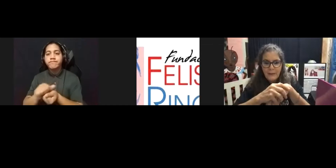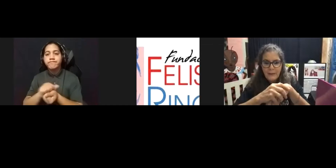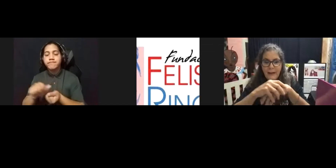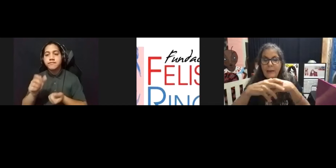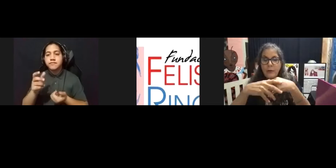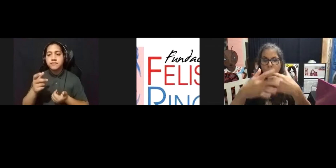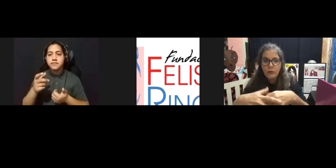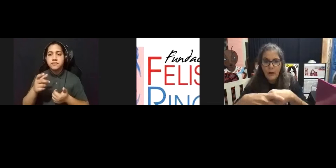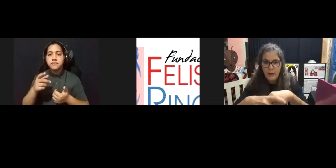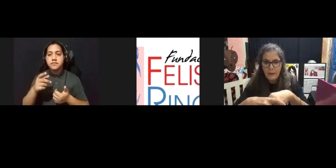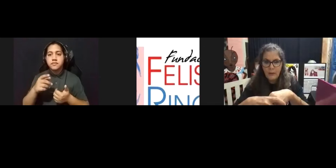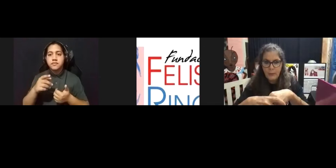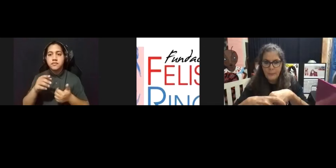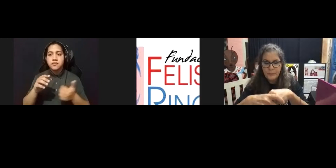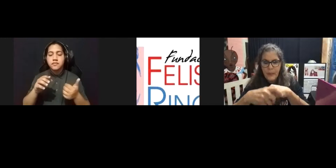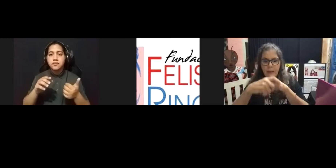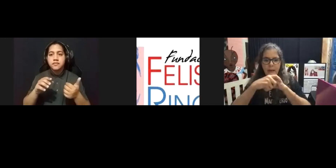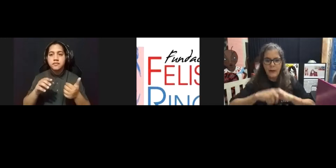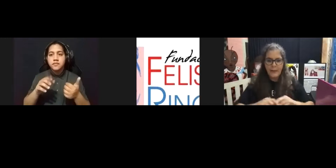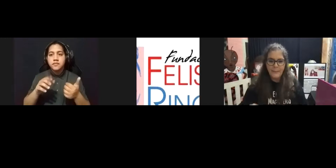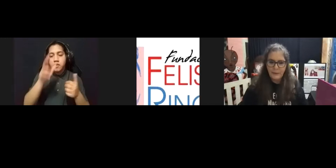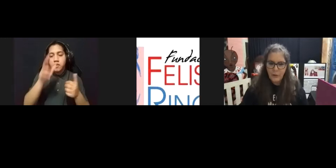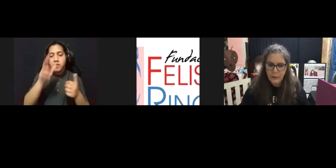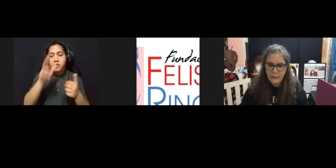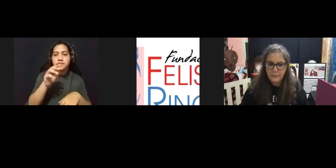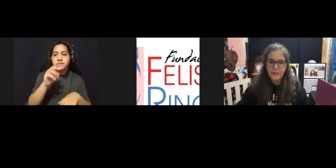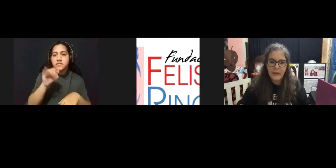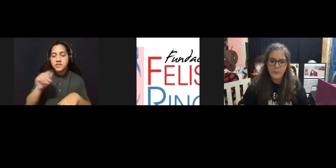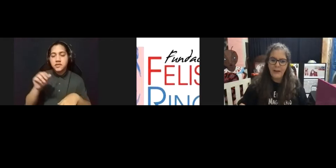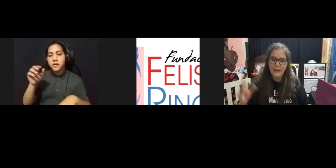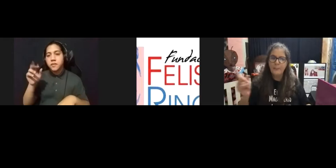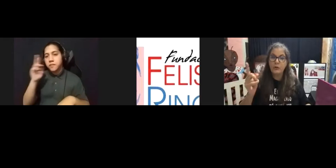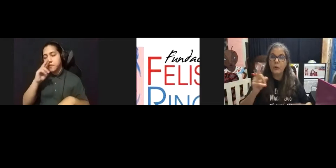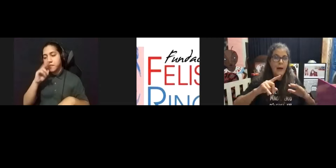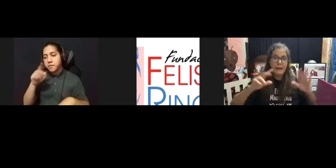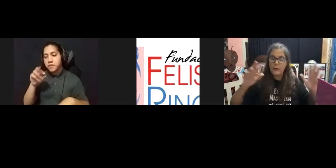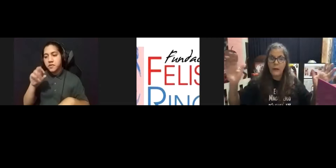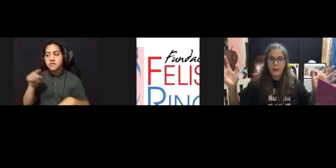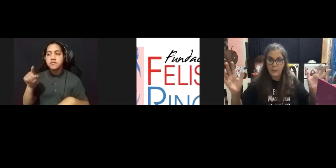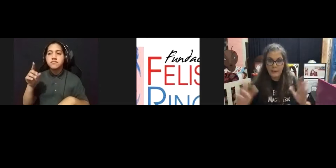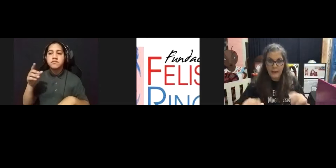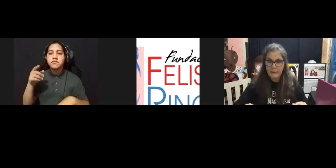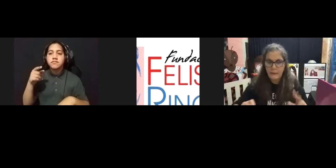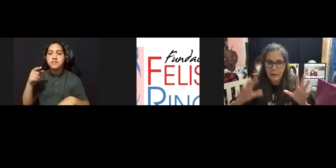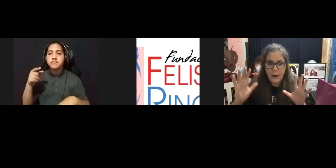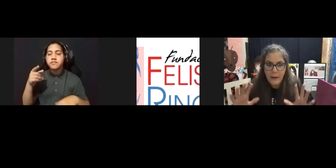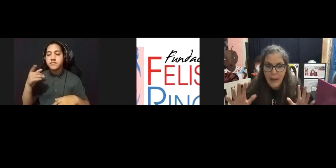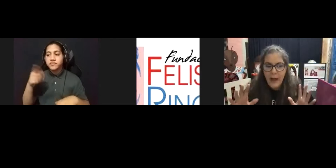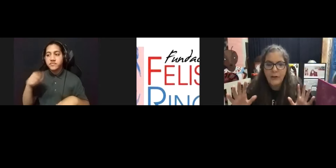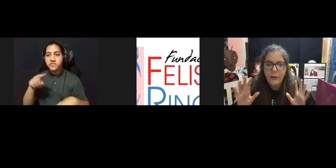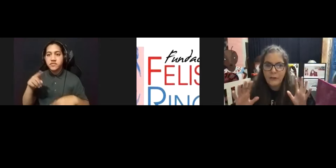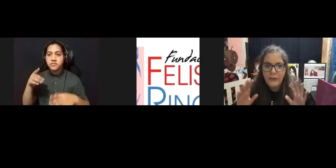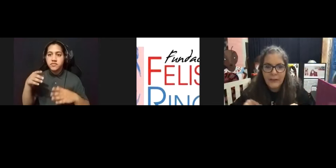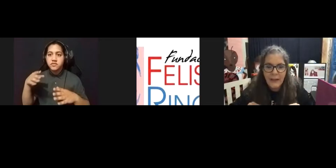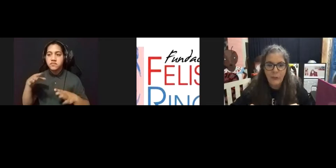Martina y Pérez salen juntos a lavar ropa. En una de las versiones, ellos pasan por 2 mares y un lago bien grande y dicen: ay,